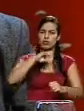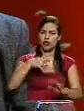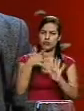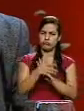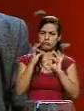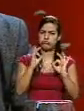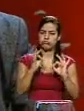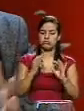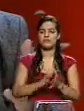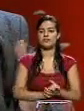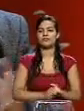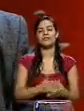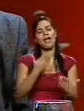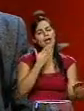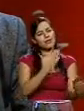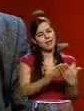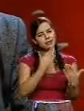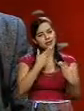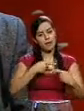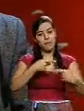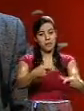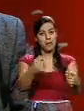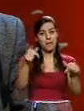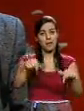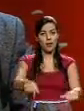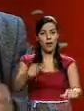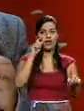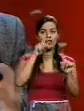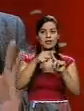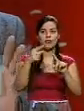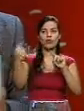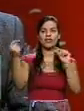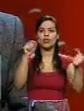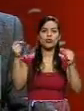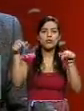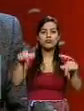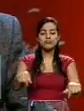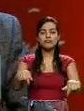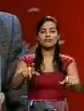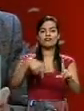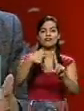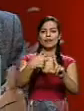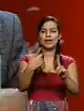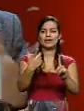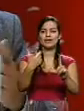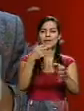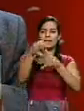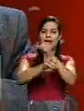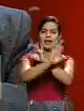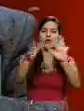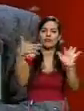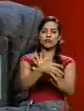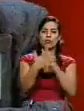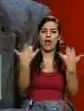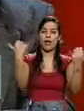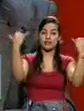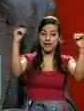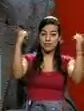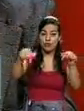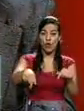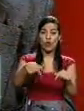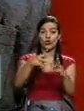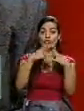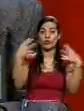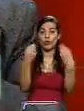bueno, vamos a contribuir al afianzamiento de lo que es esta conmemoración,